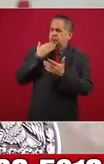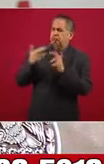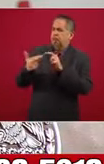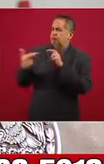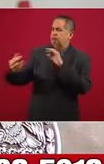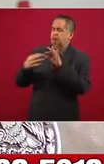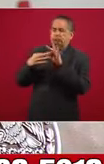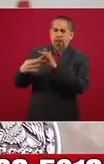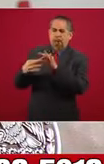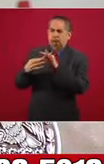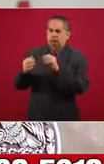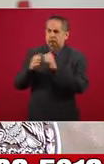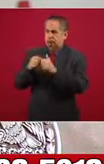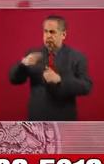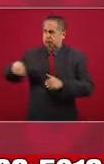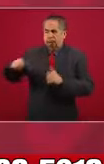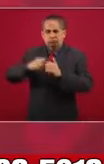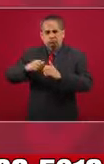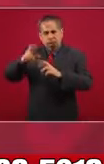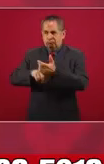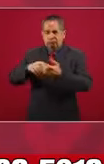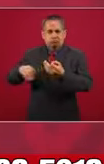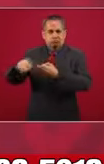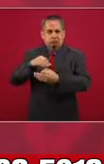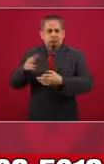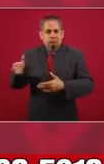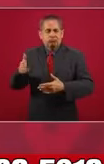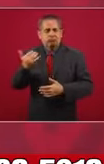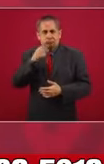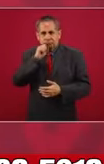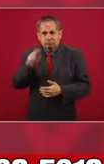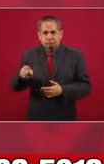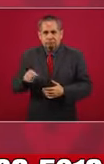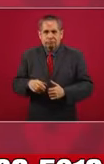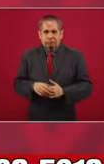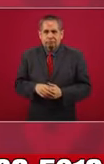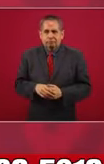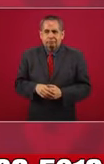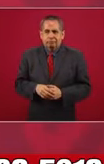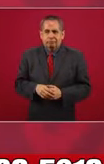relación de respeto y